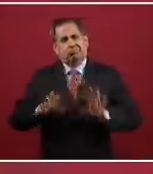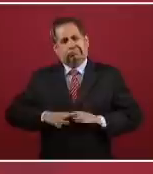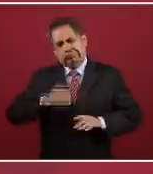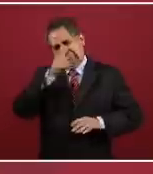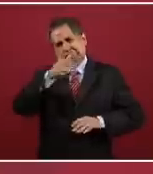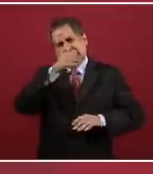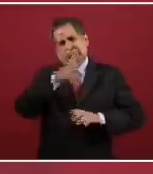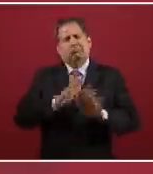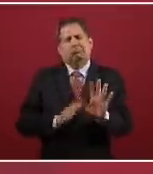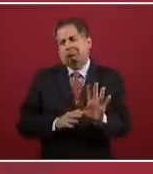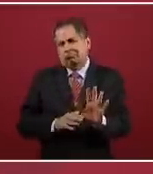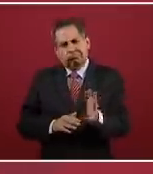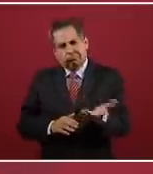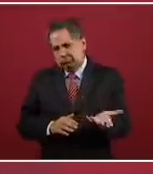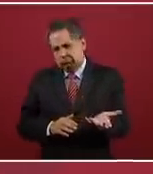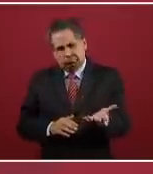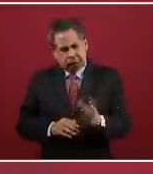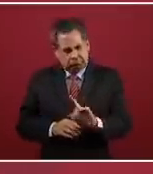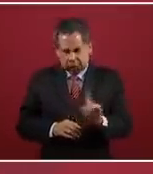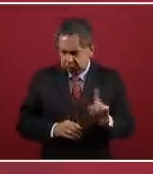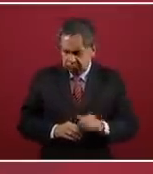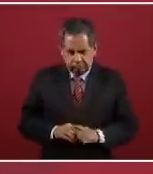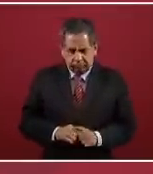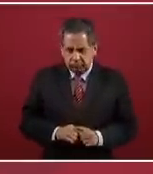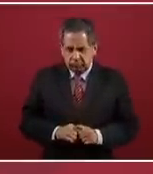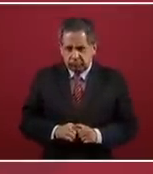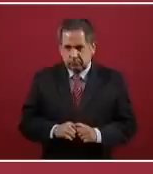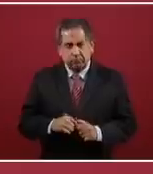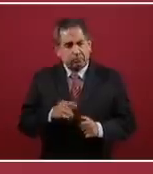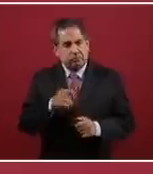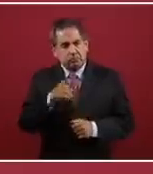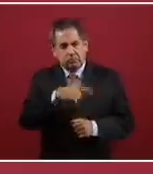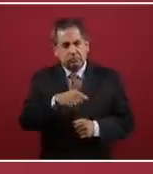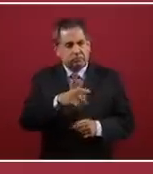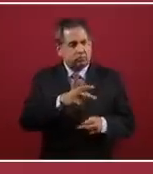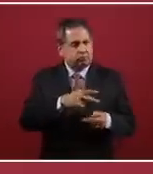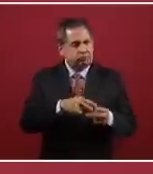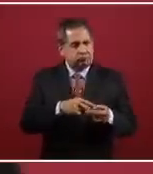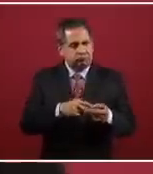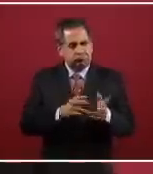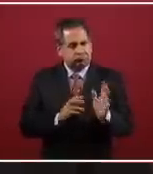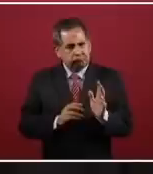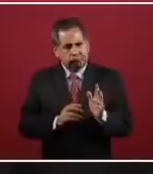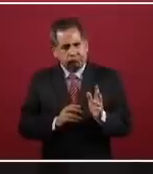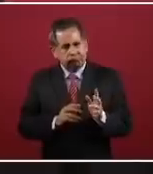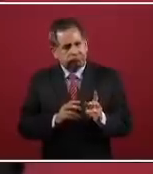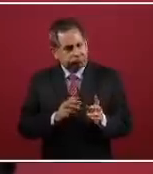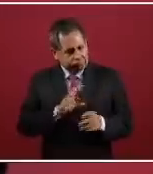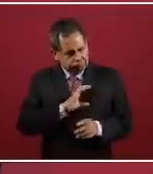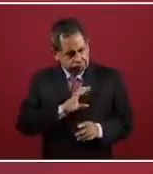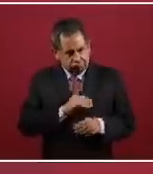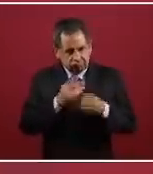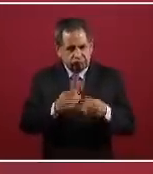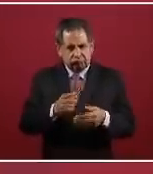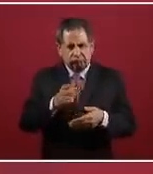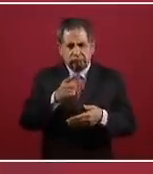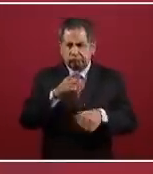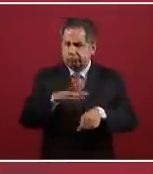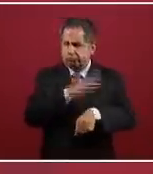Tienen cariñosamente, afectuosamente lo digo, tache.